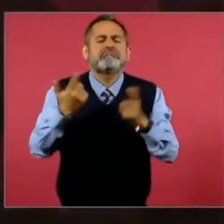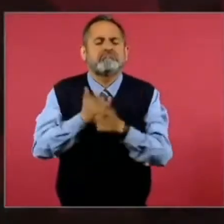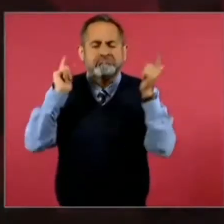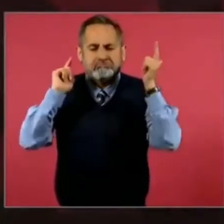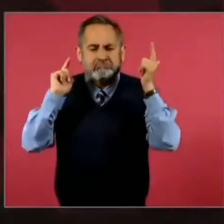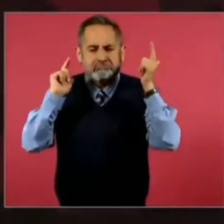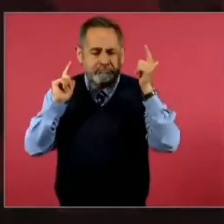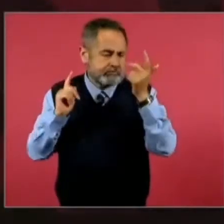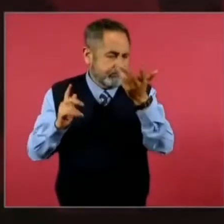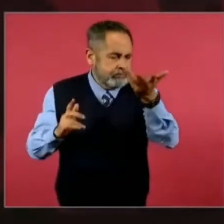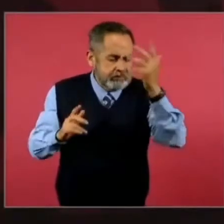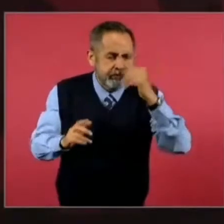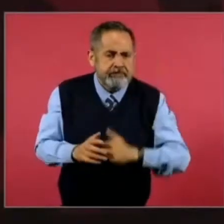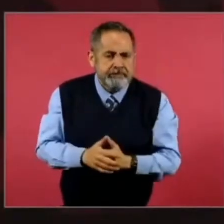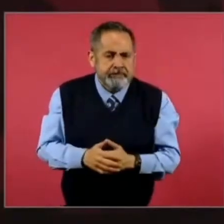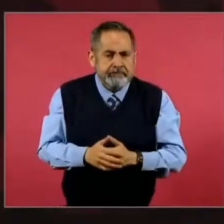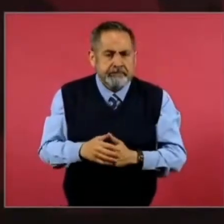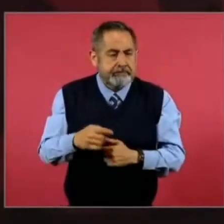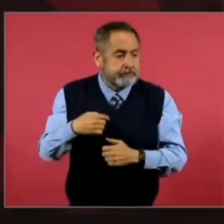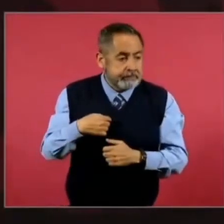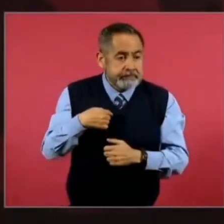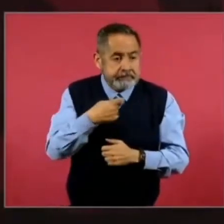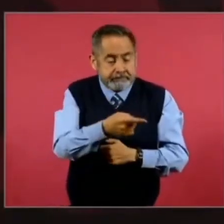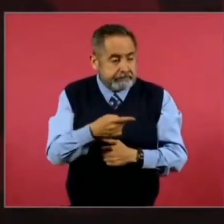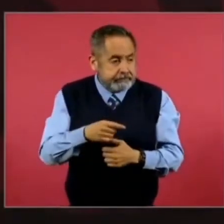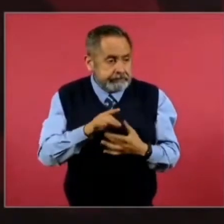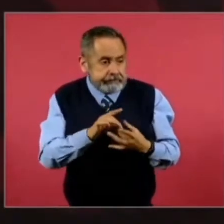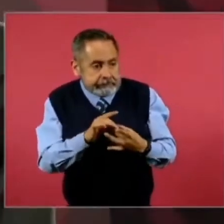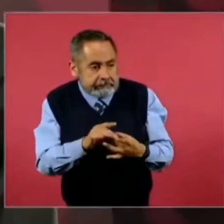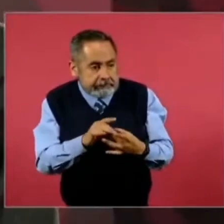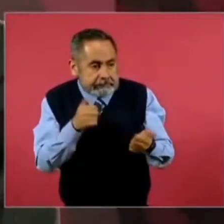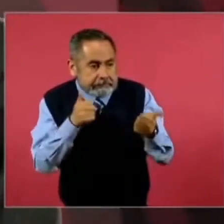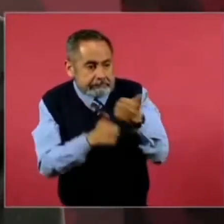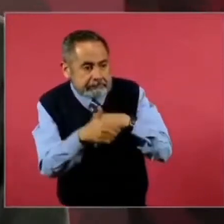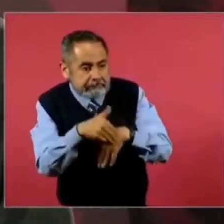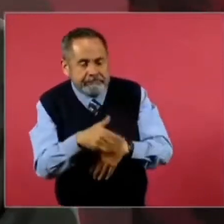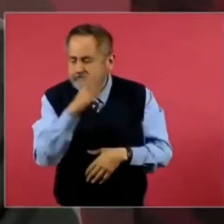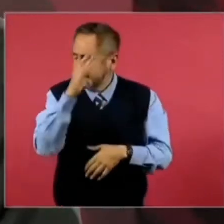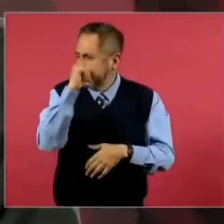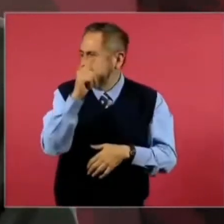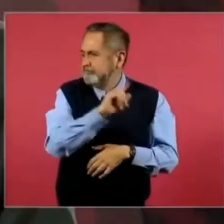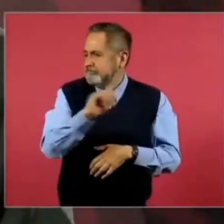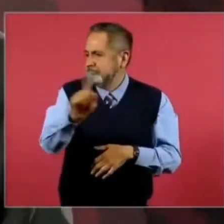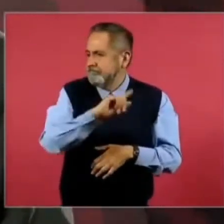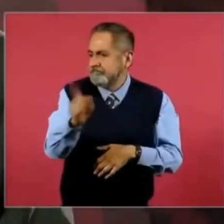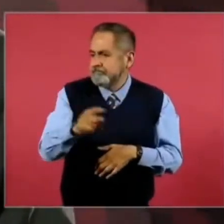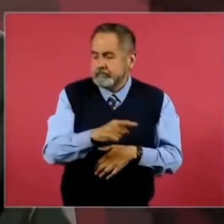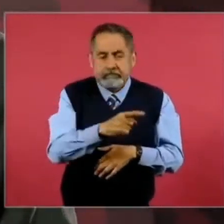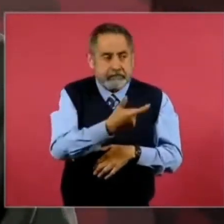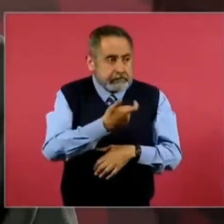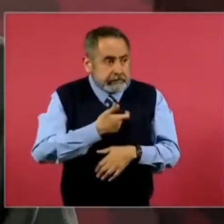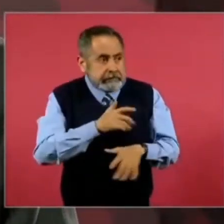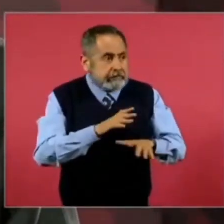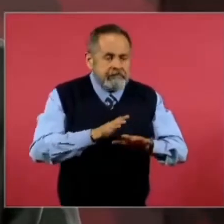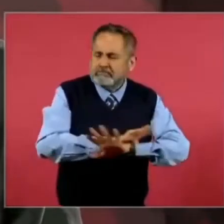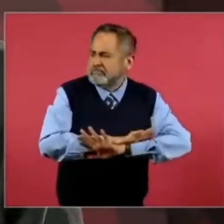Y no puedo someterme a ningún chantaje.